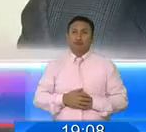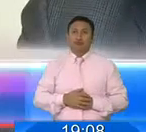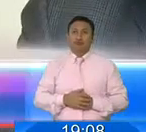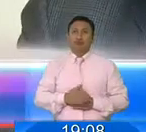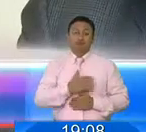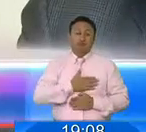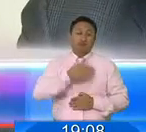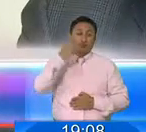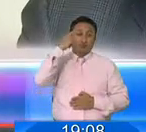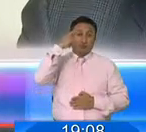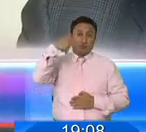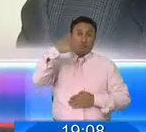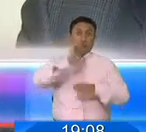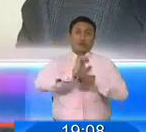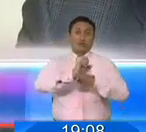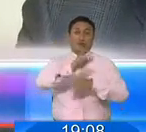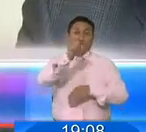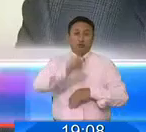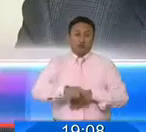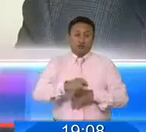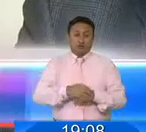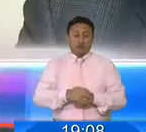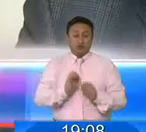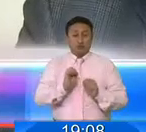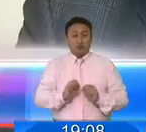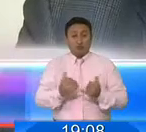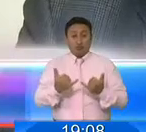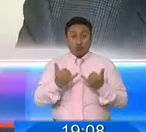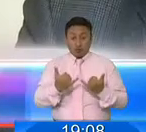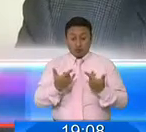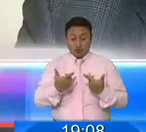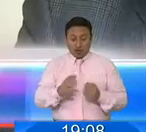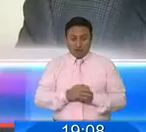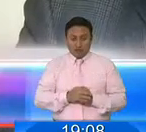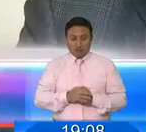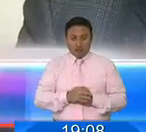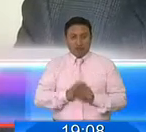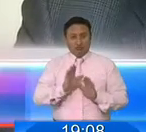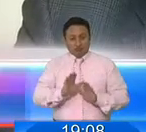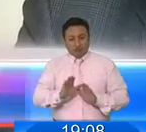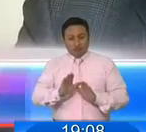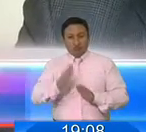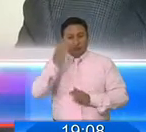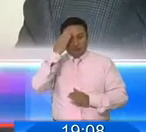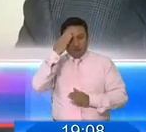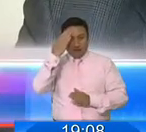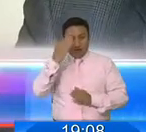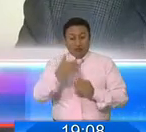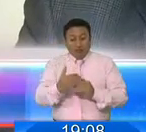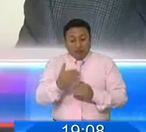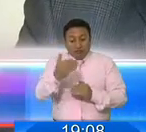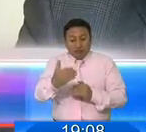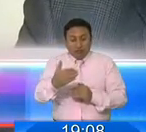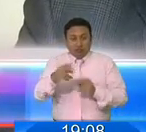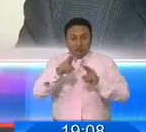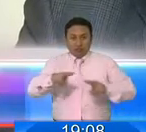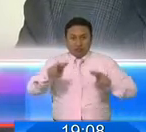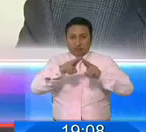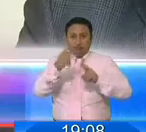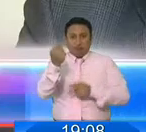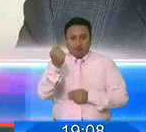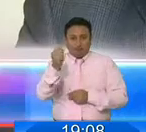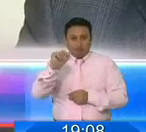creo que los ecuatorianos los tendremos que preparar a cierta subida de precios si